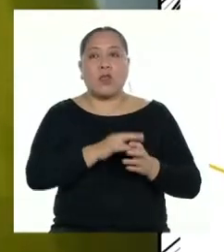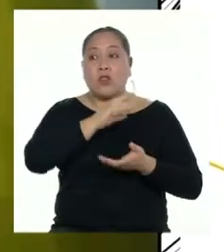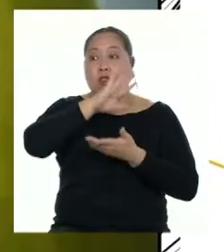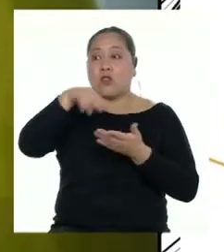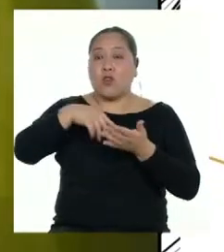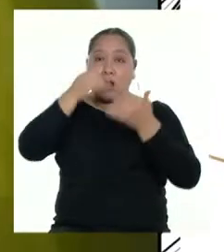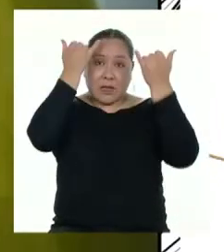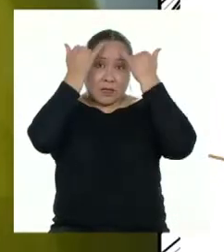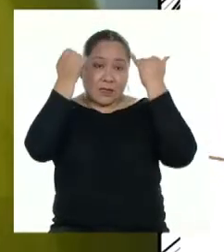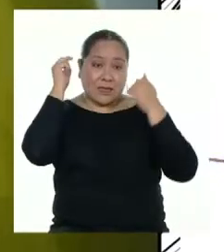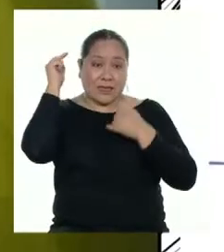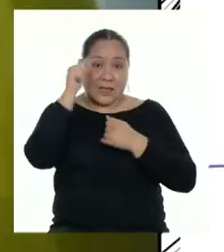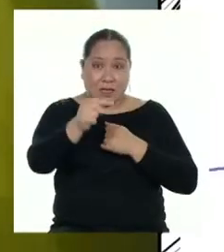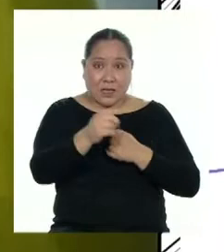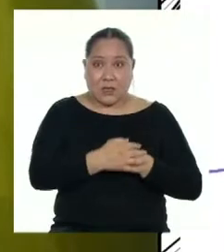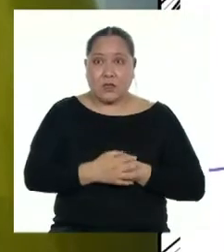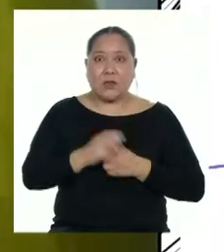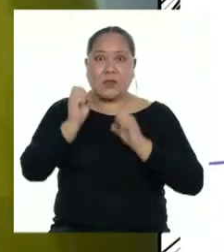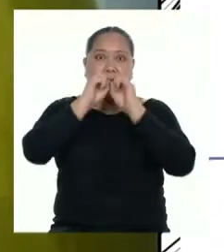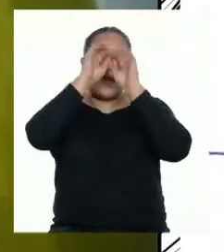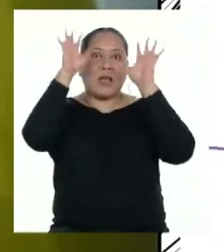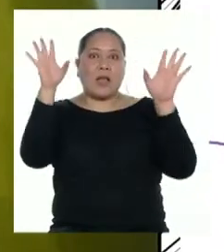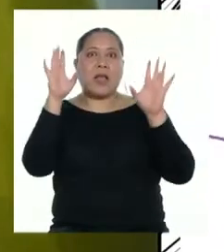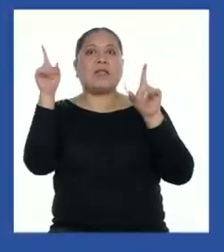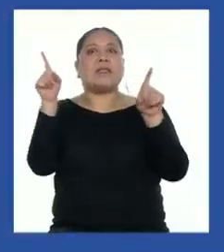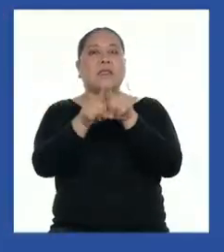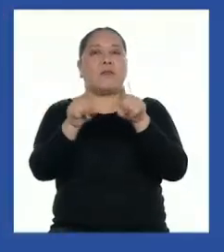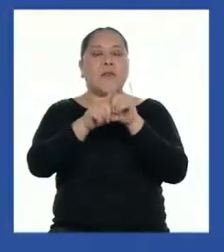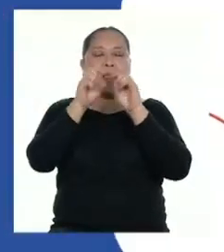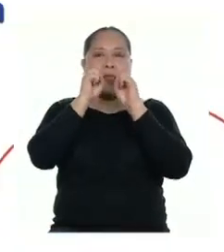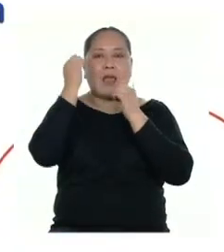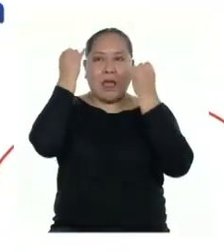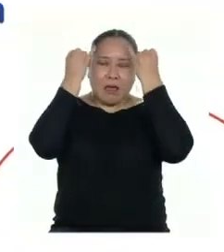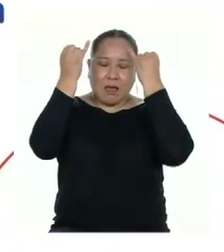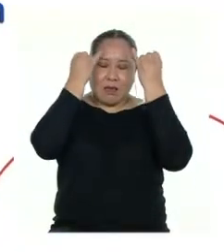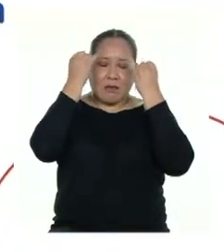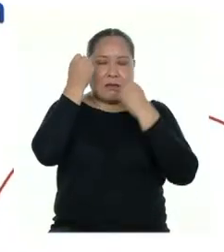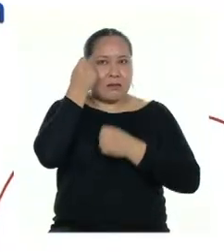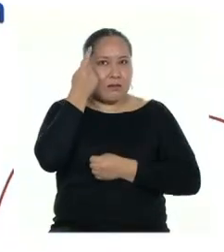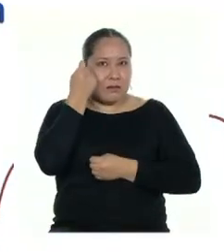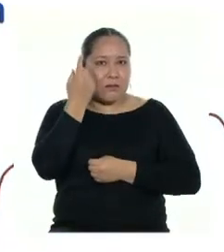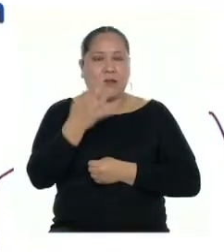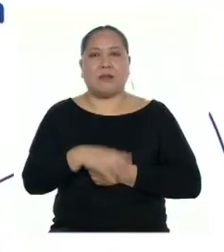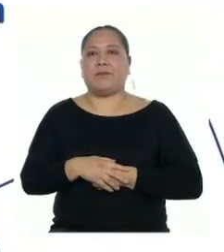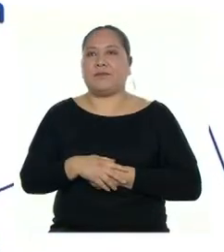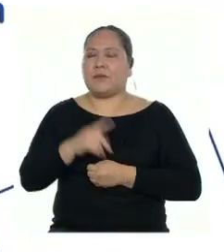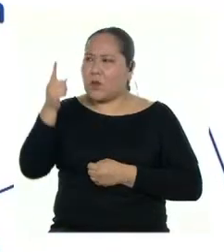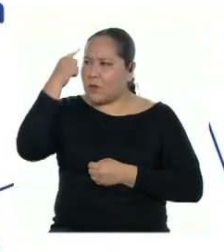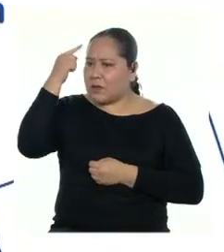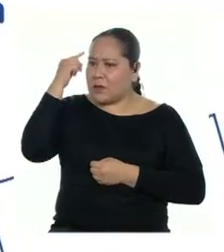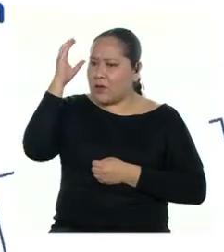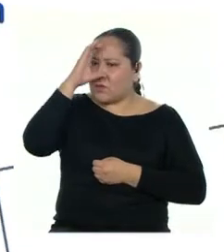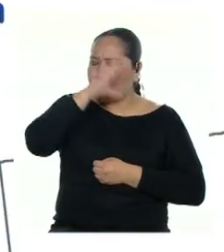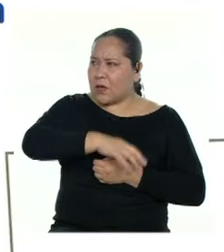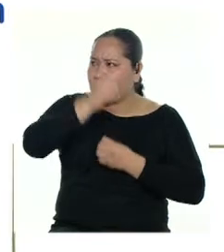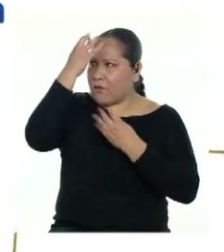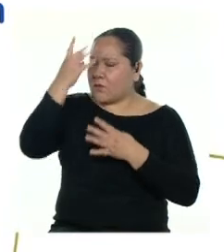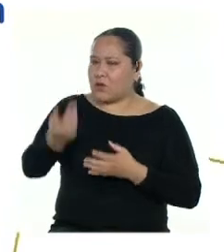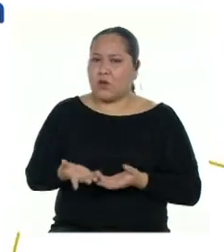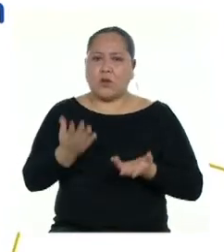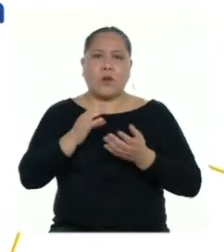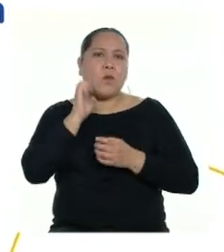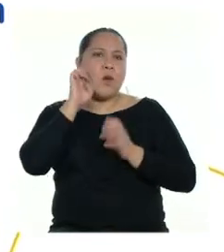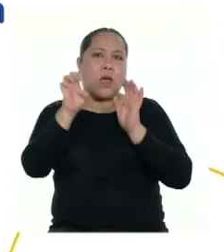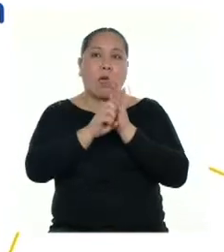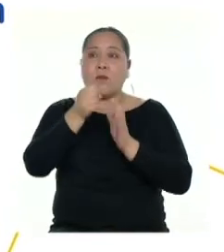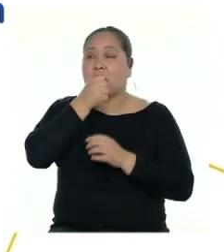van a estar en ese texto van a estar claras y entendibles. ¿Crees que el informarte a través de fuentes orales como la